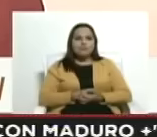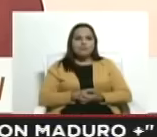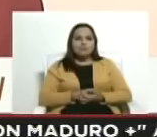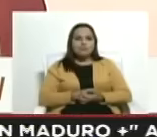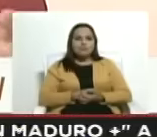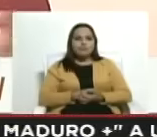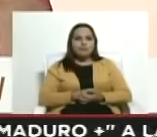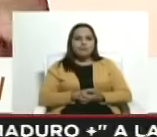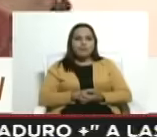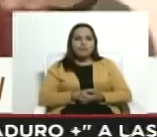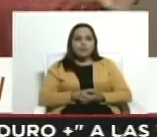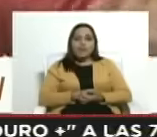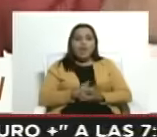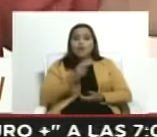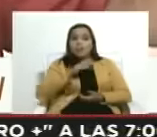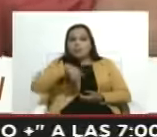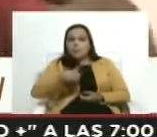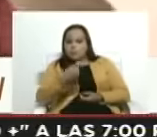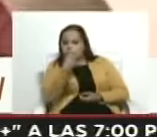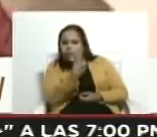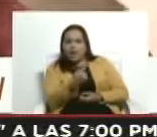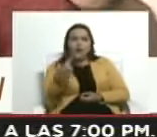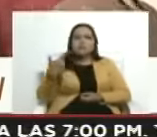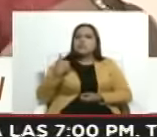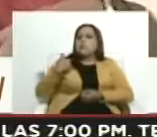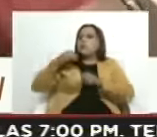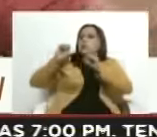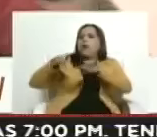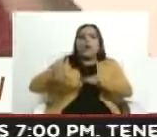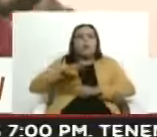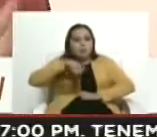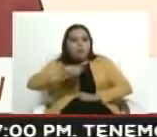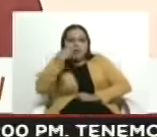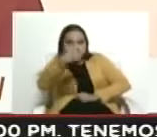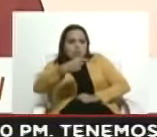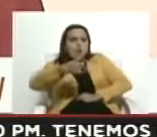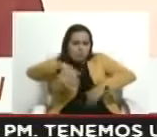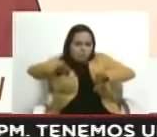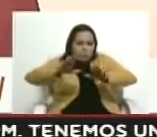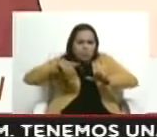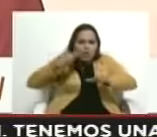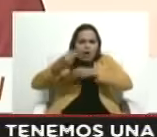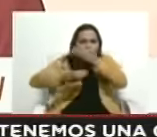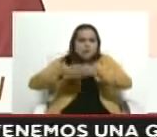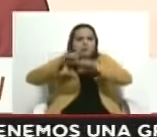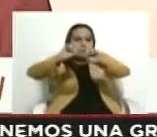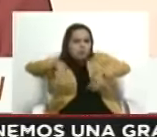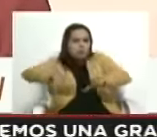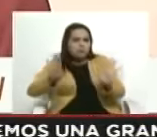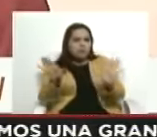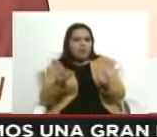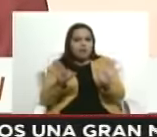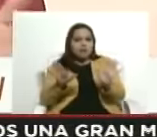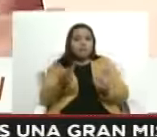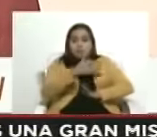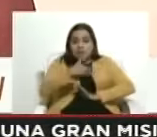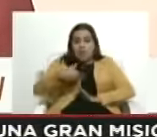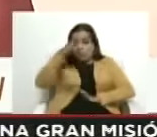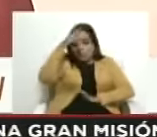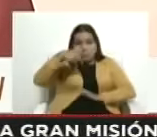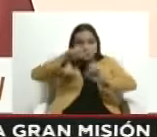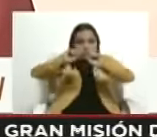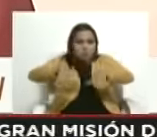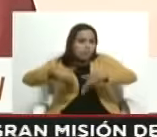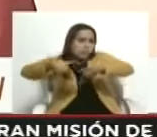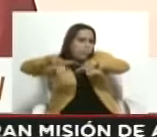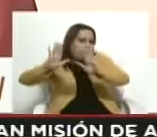Él no puede decir, no, yo me voy a... él puede decirlo, además puede hacerlo, retirarse, si quiere. Uno no sabe, en